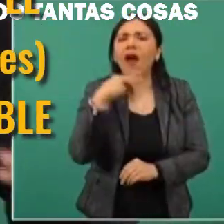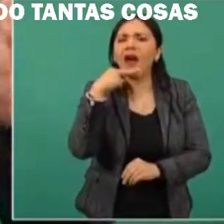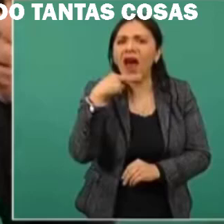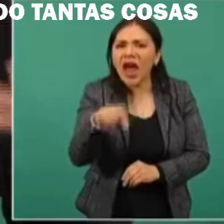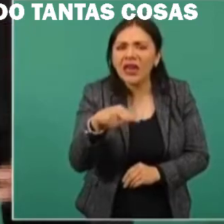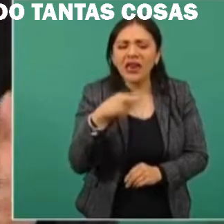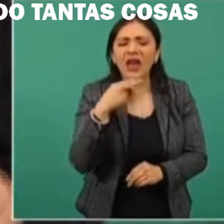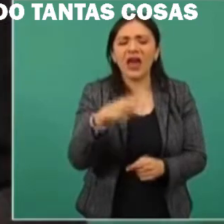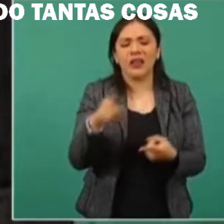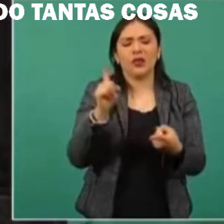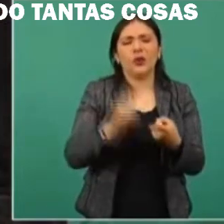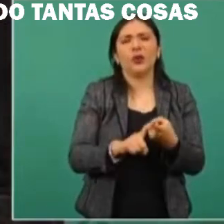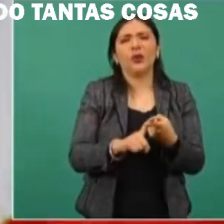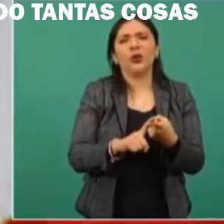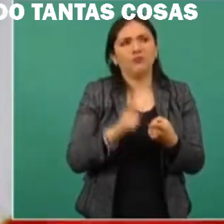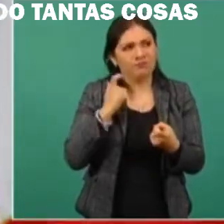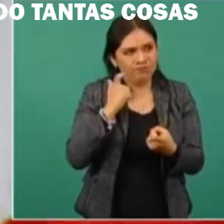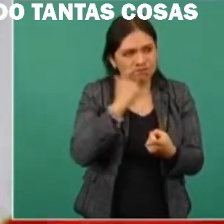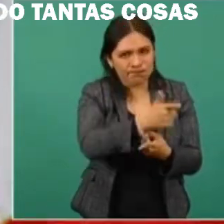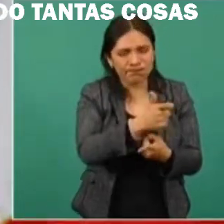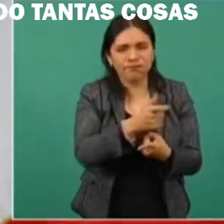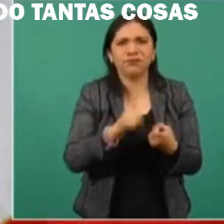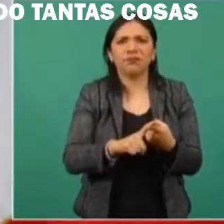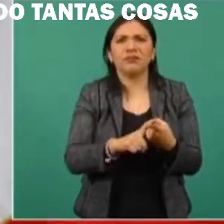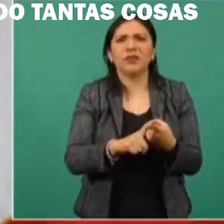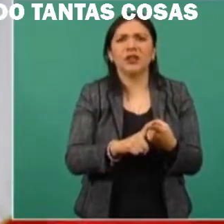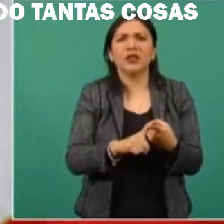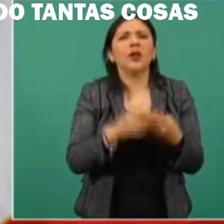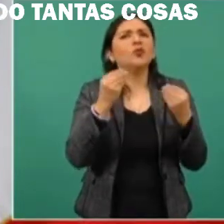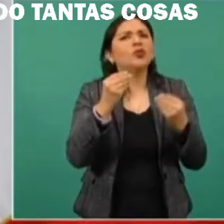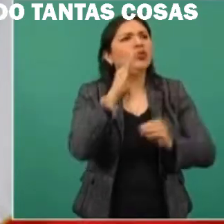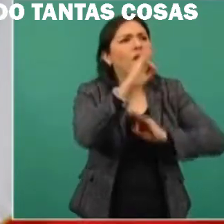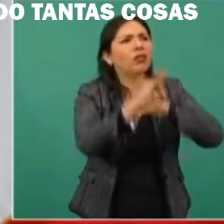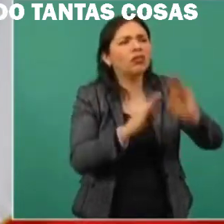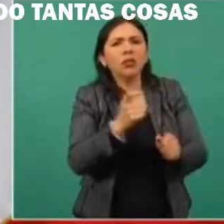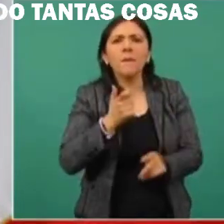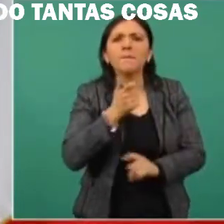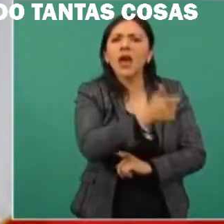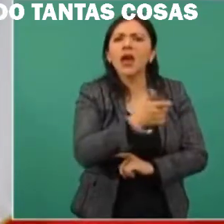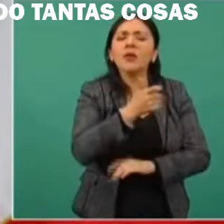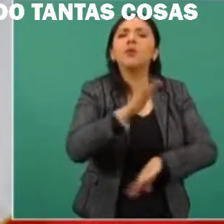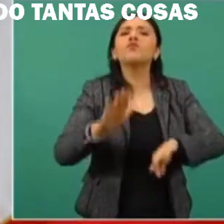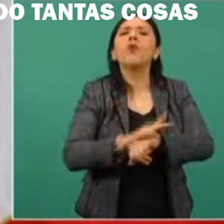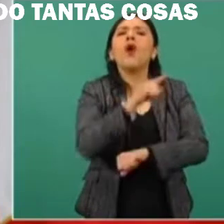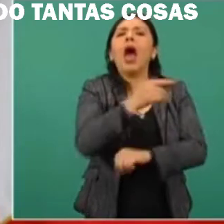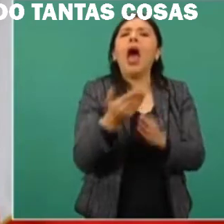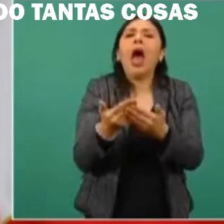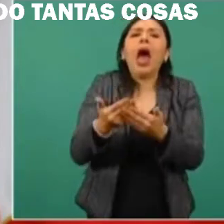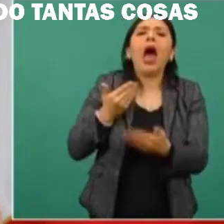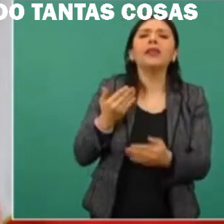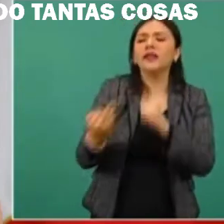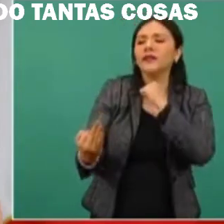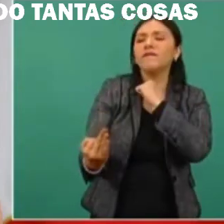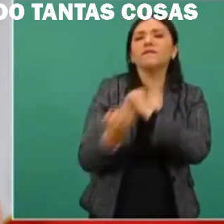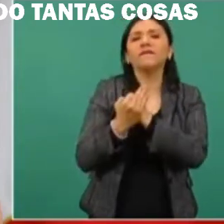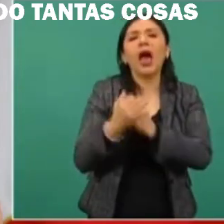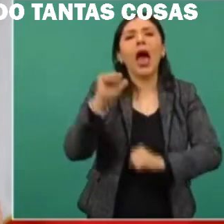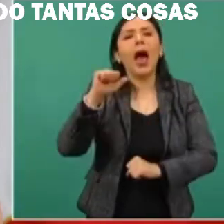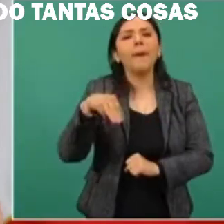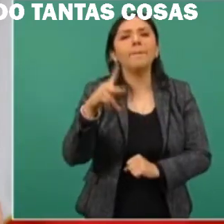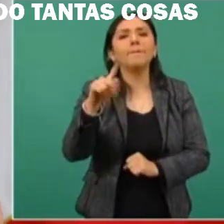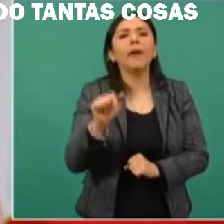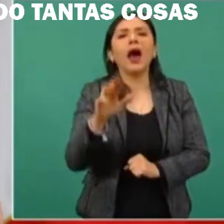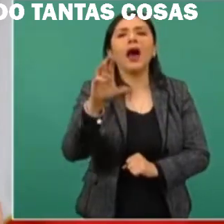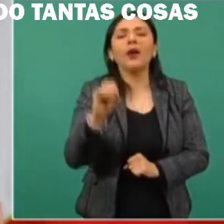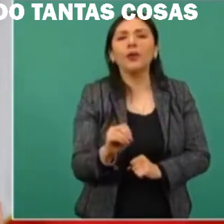aguinaldos y muchas prebendas, porque se ampararon cuando se